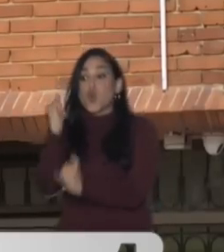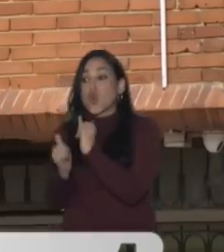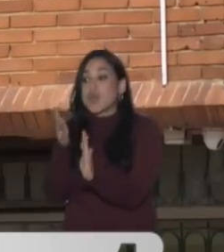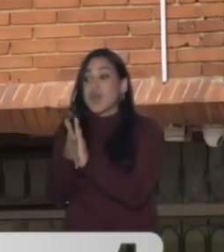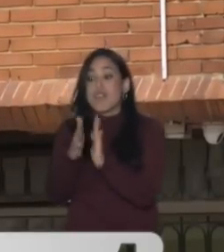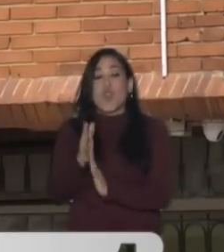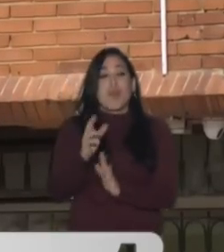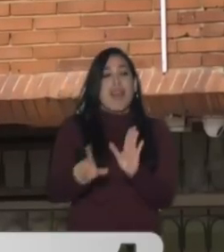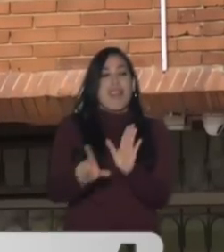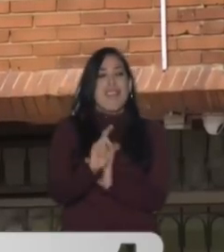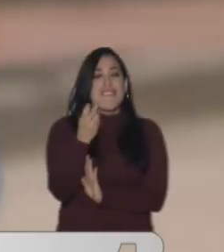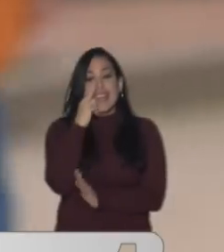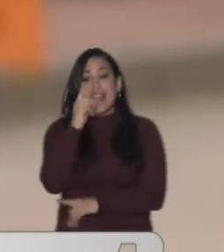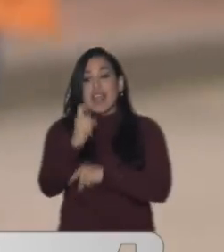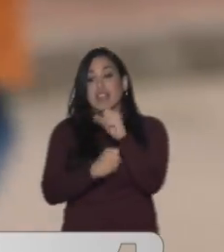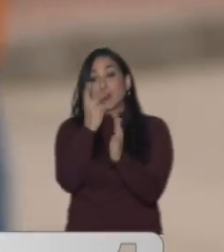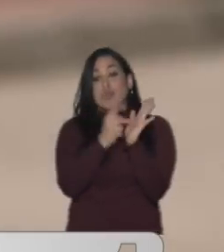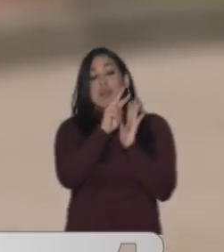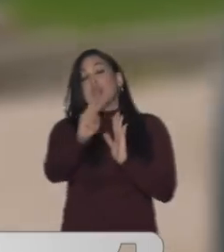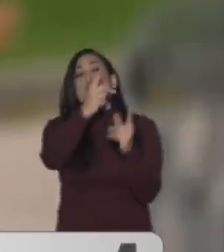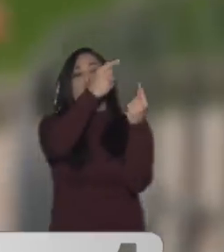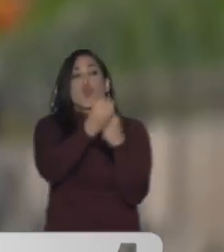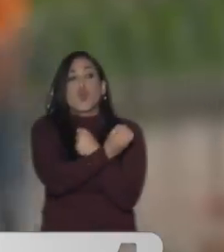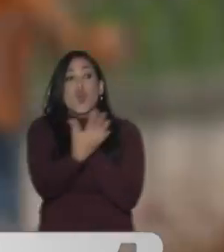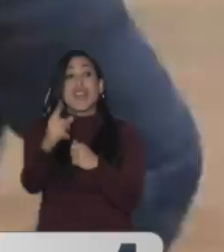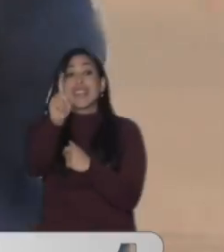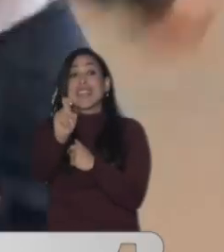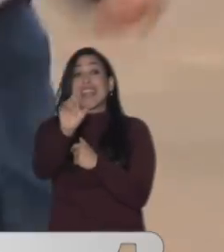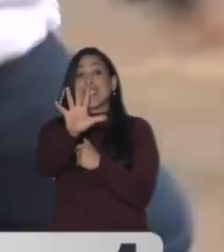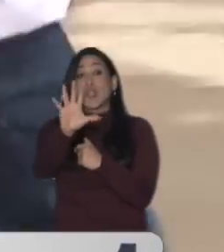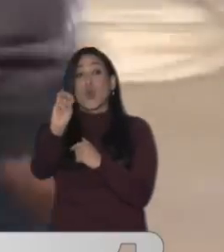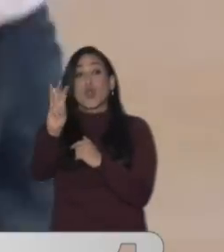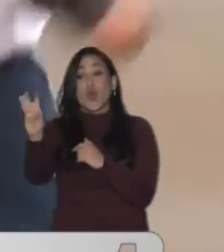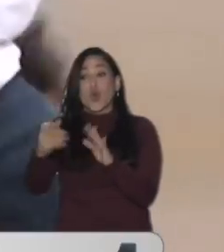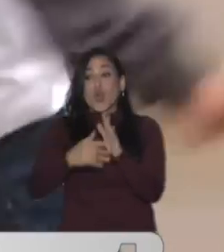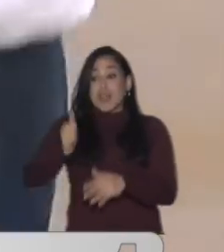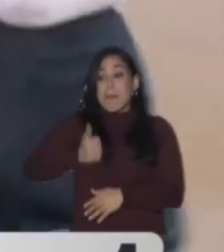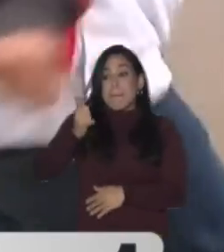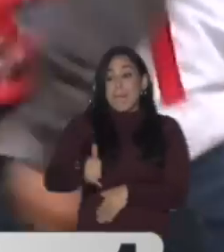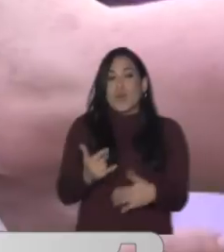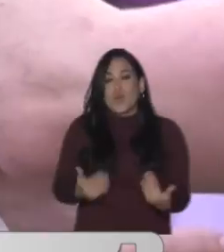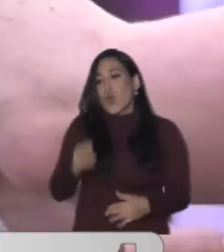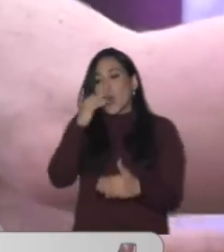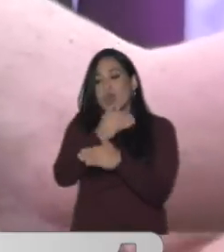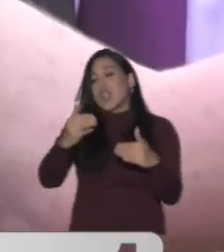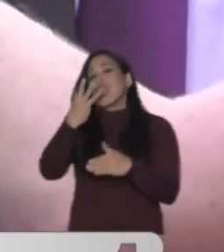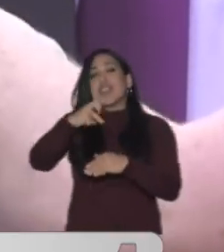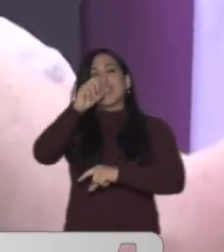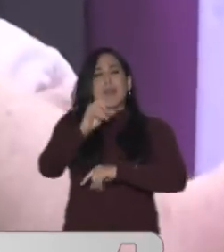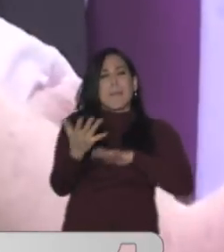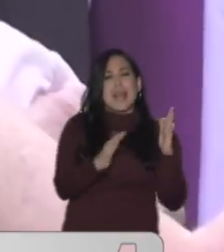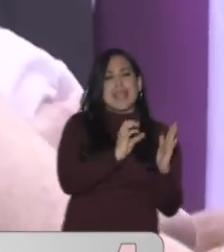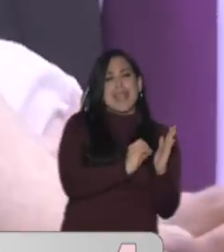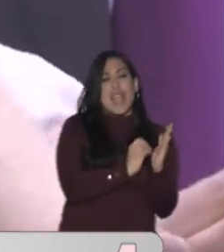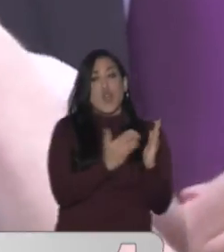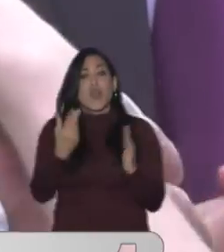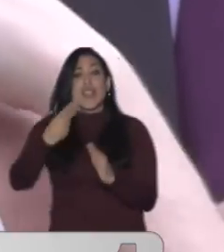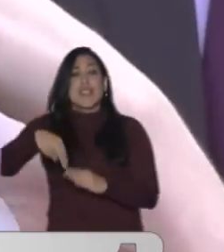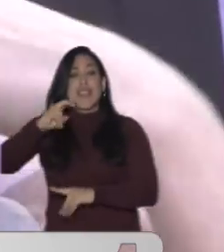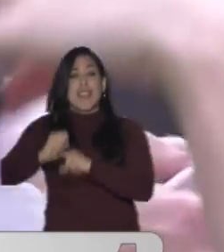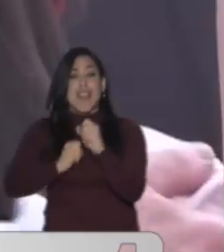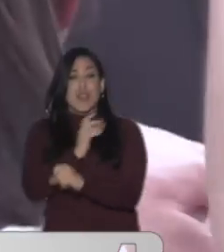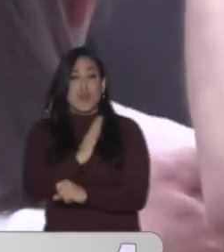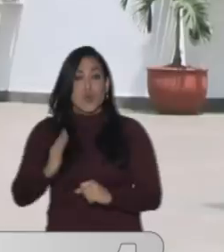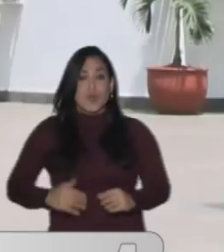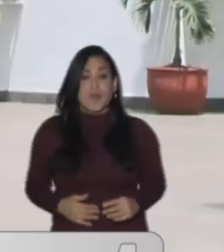informe de Medicina Legal, durante el 2022 se han registrado 6.588 casos de abuso sexual contra personas entre los 0 y 17 años de